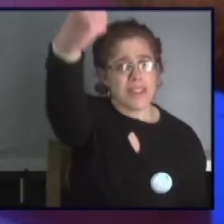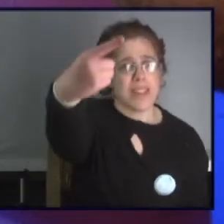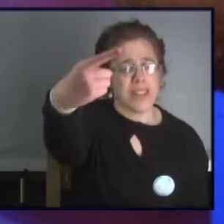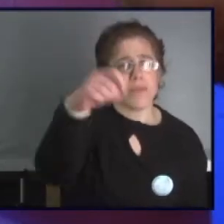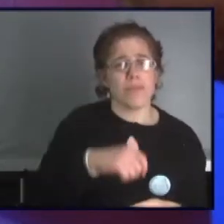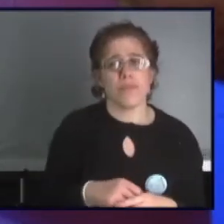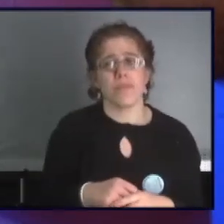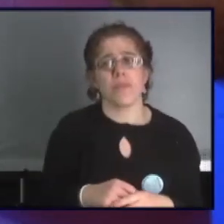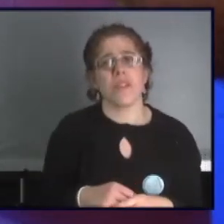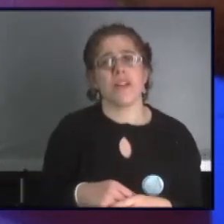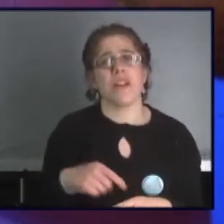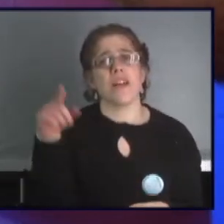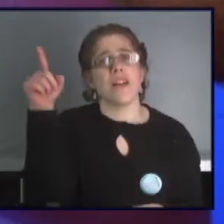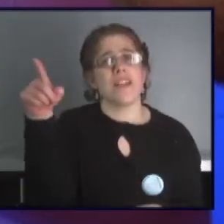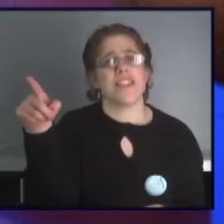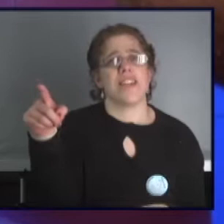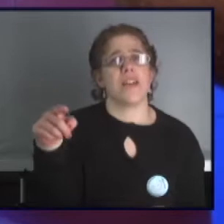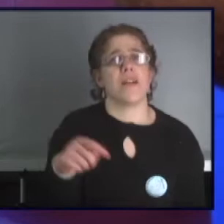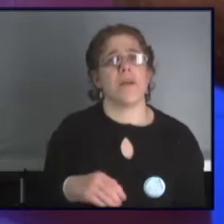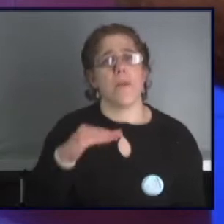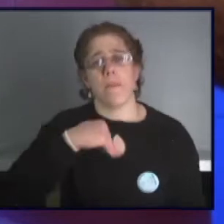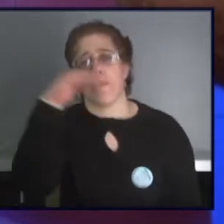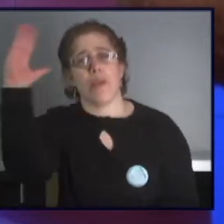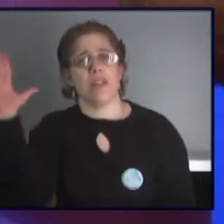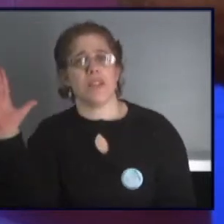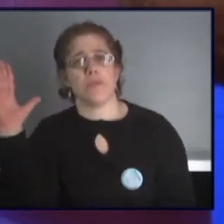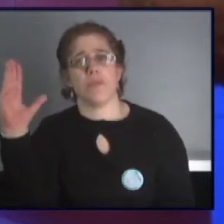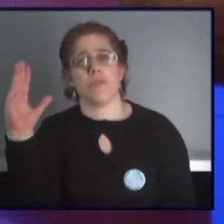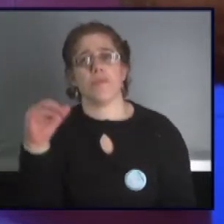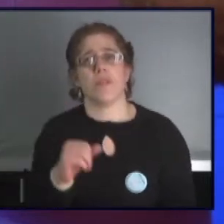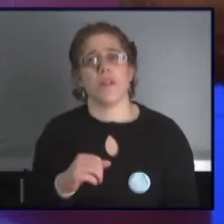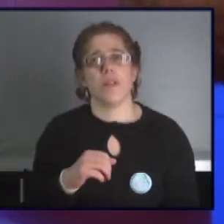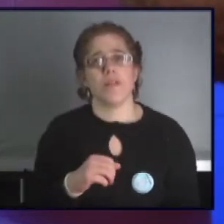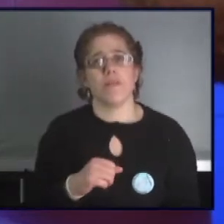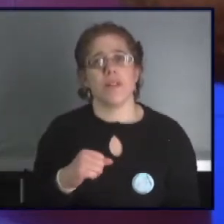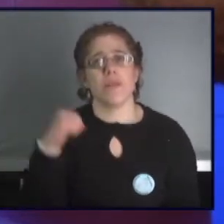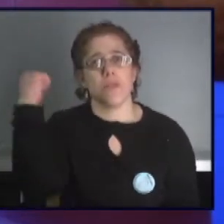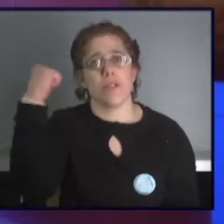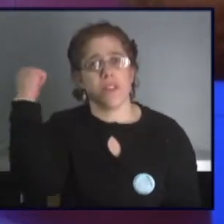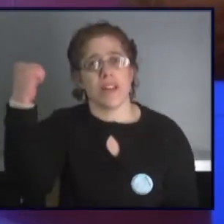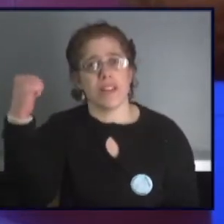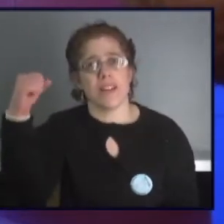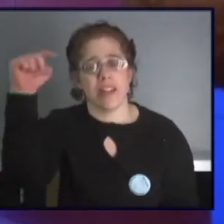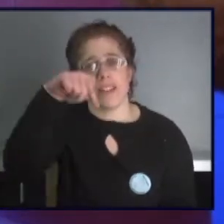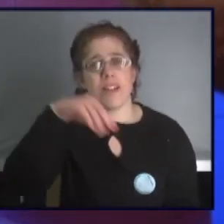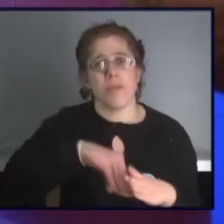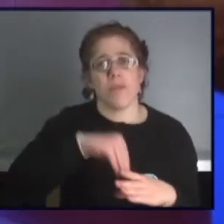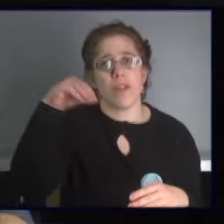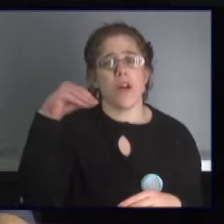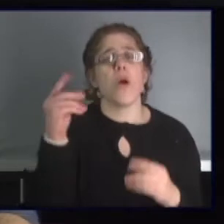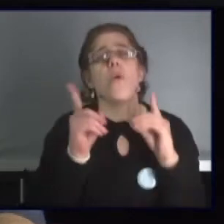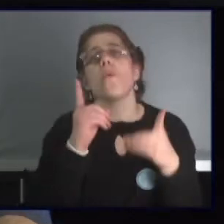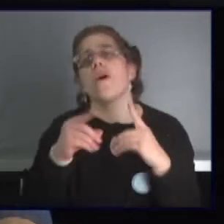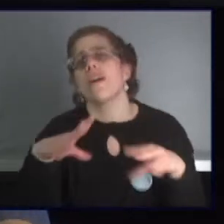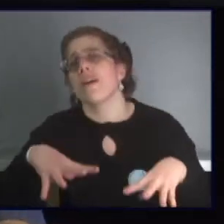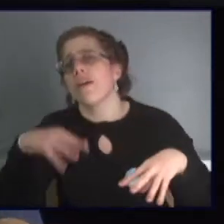ese sería nuestro máximo aspiración para estas elecciones cuántos locales se le dieron en cien